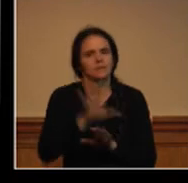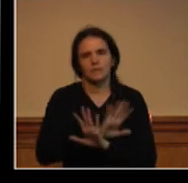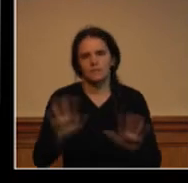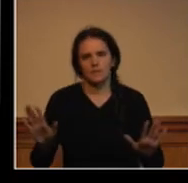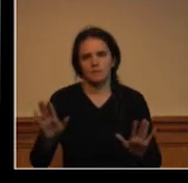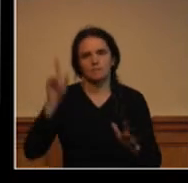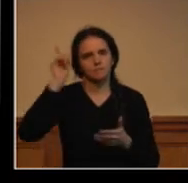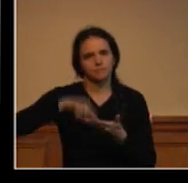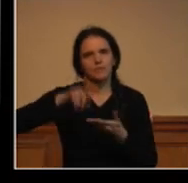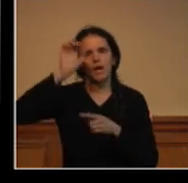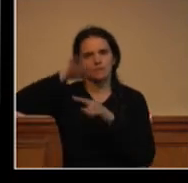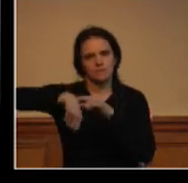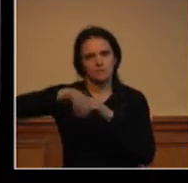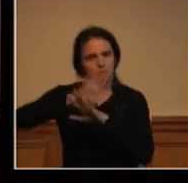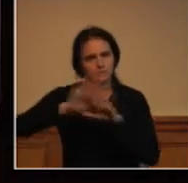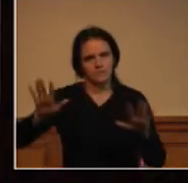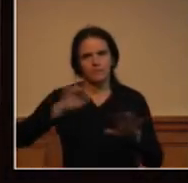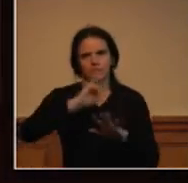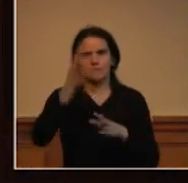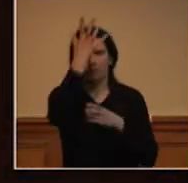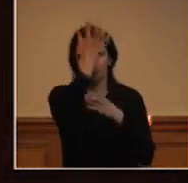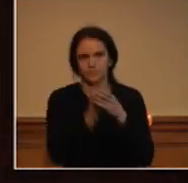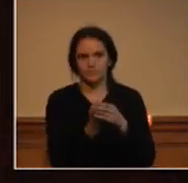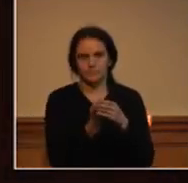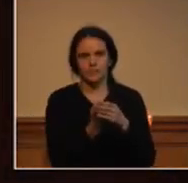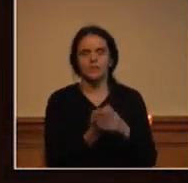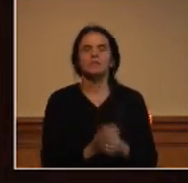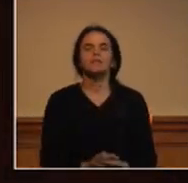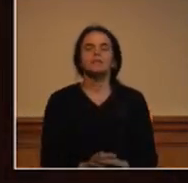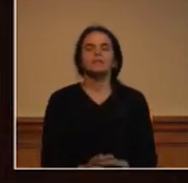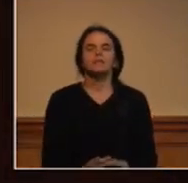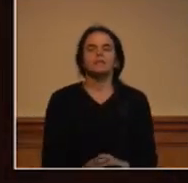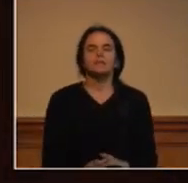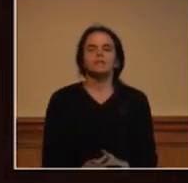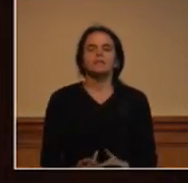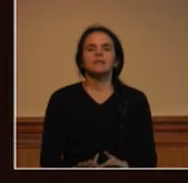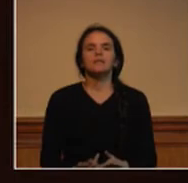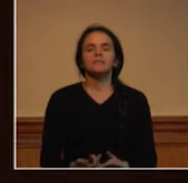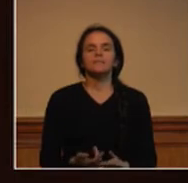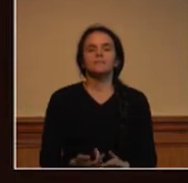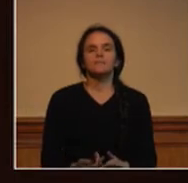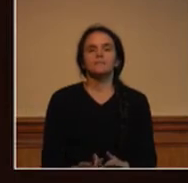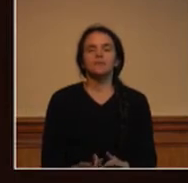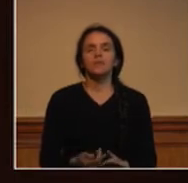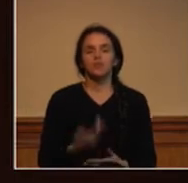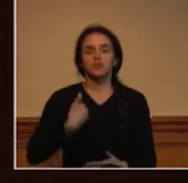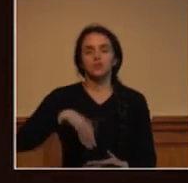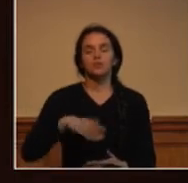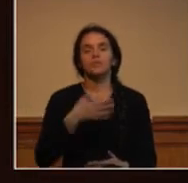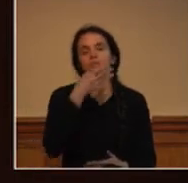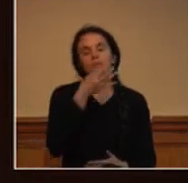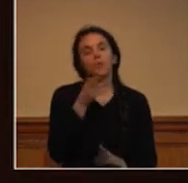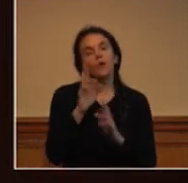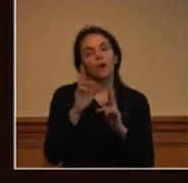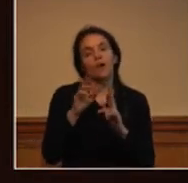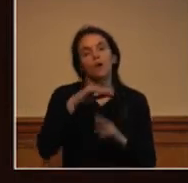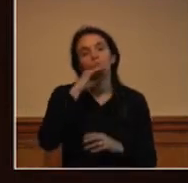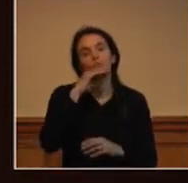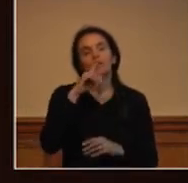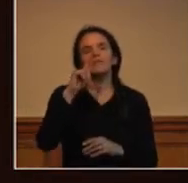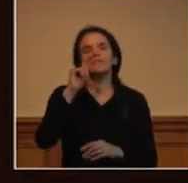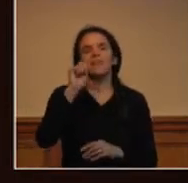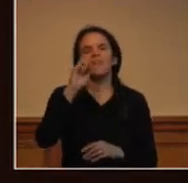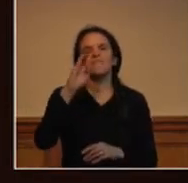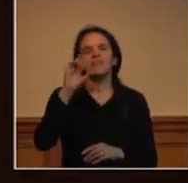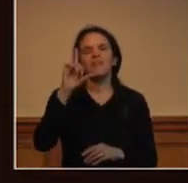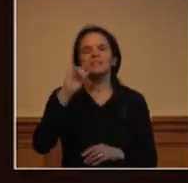Y bueno, mientras se carga la mesita, les puedo decir que recomendamos el uso en tablet. Se puede descargar en